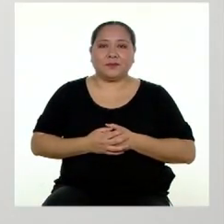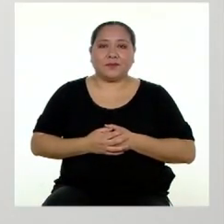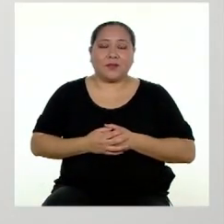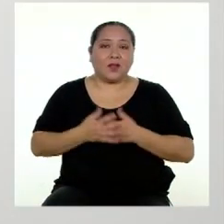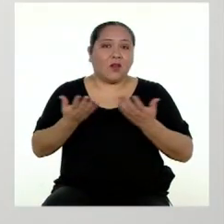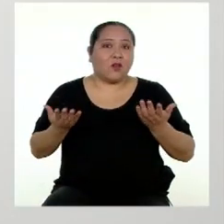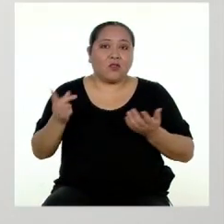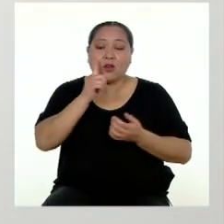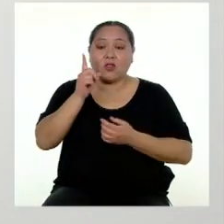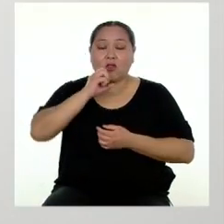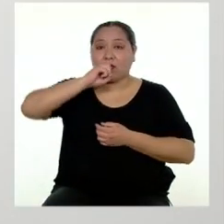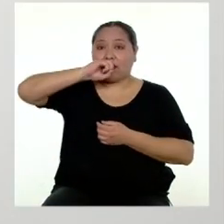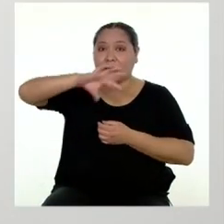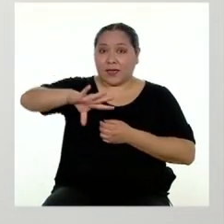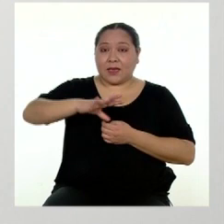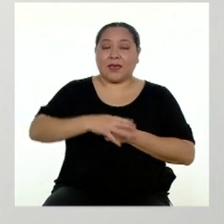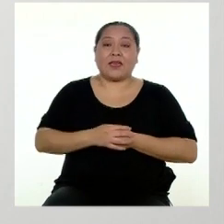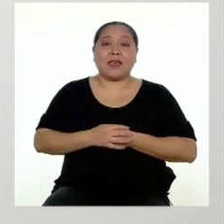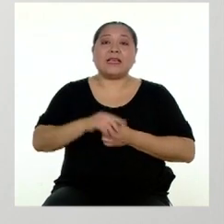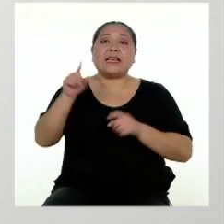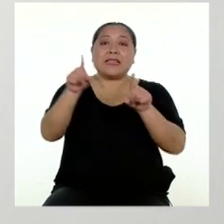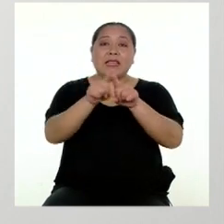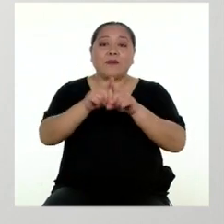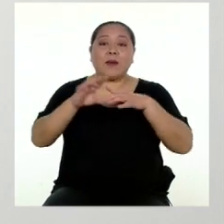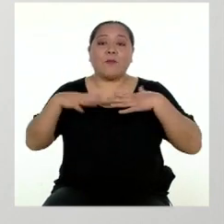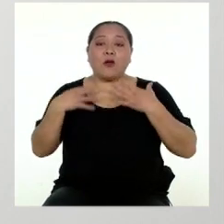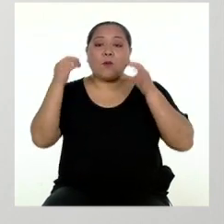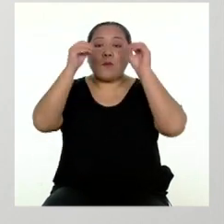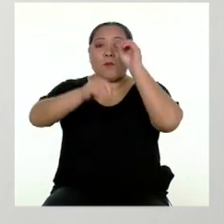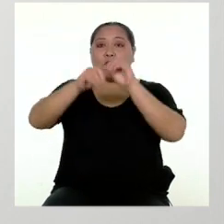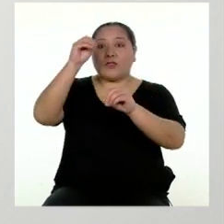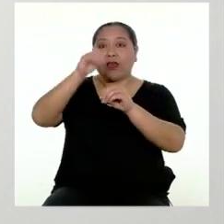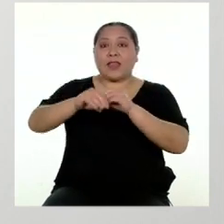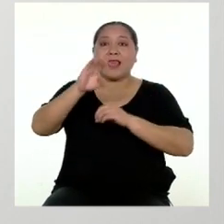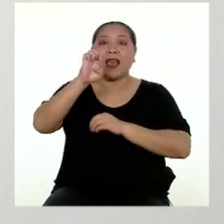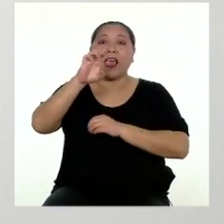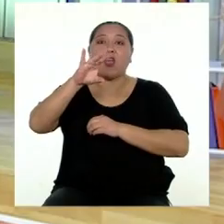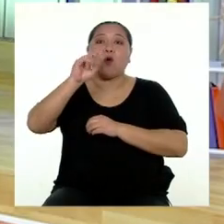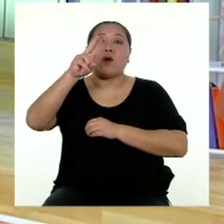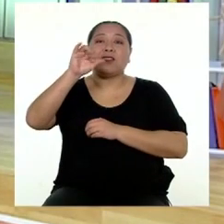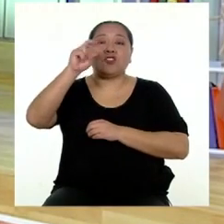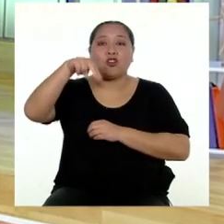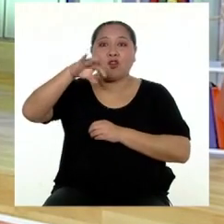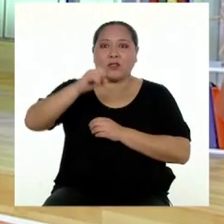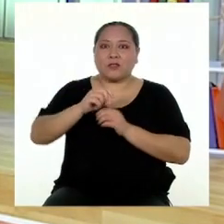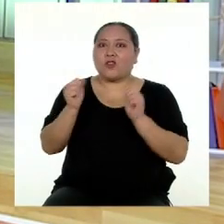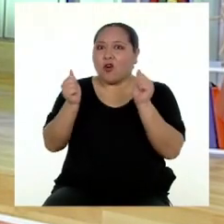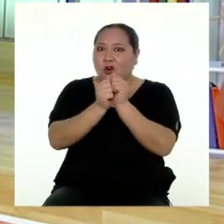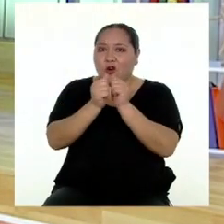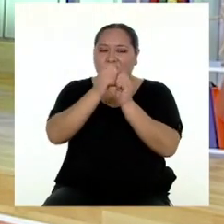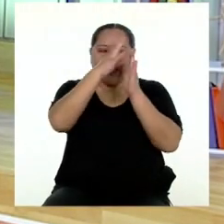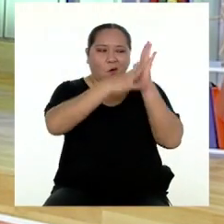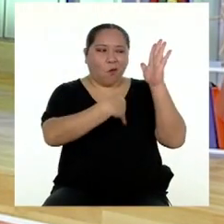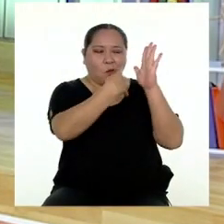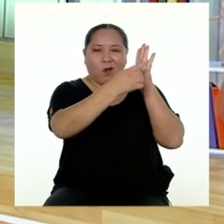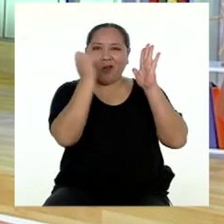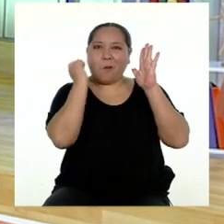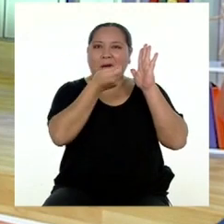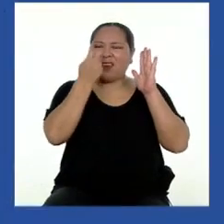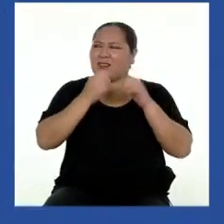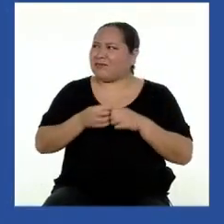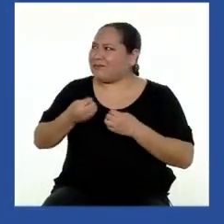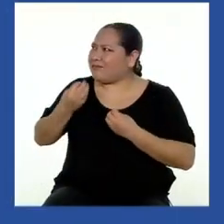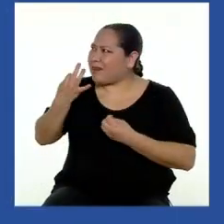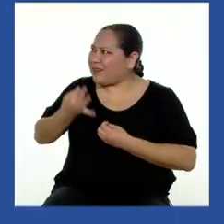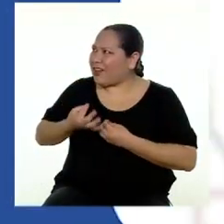Algo que no te mencioné es que también podemos crear ecuaciones con el cuadrado mágico. ¿En serio? ¿Y cómo funcionaría